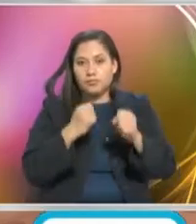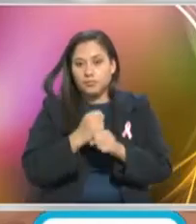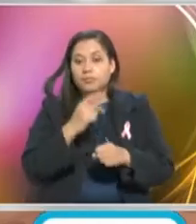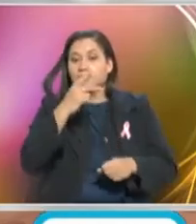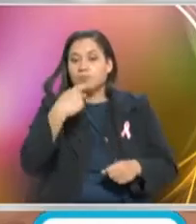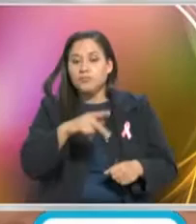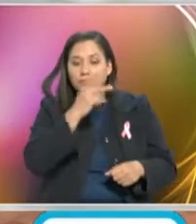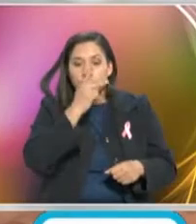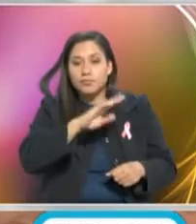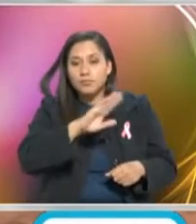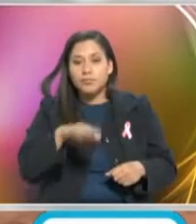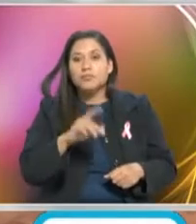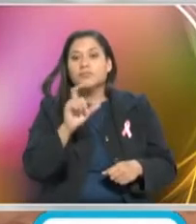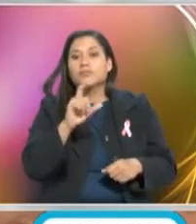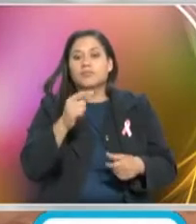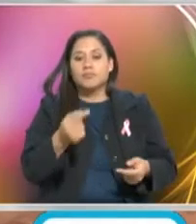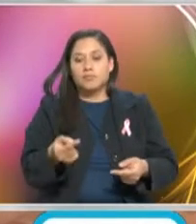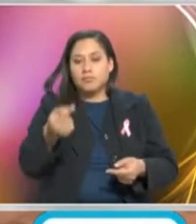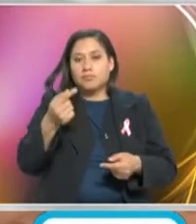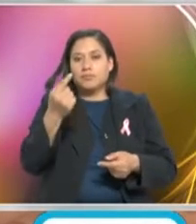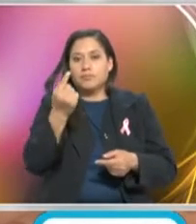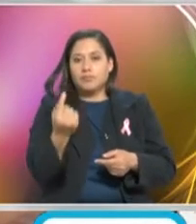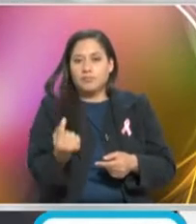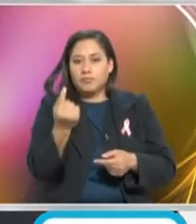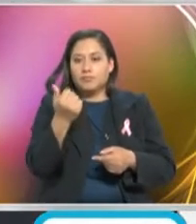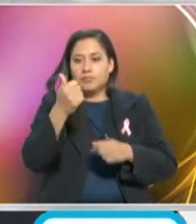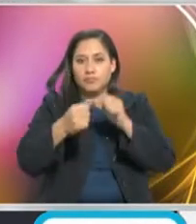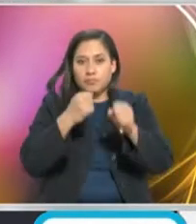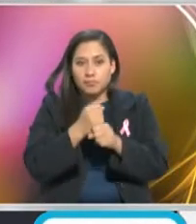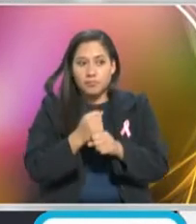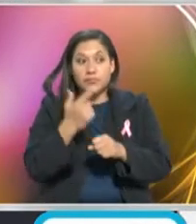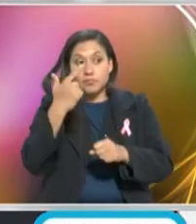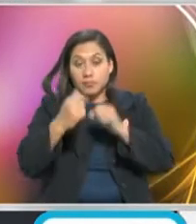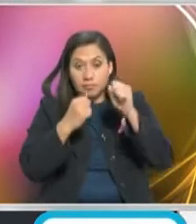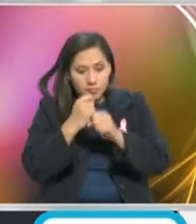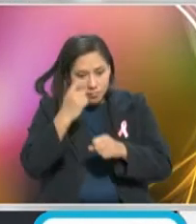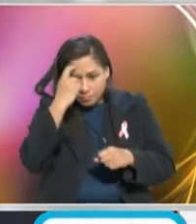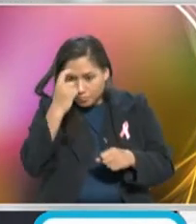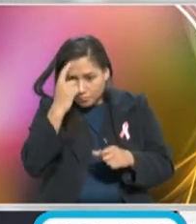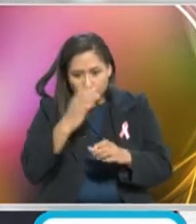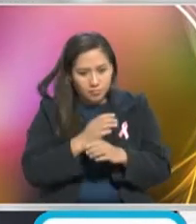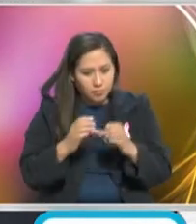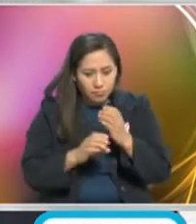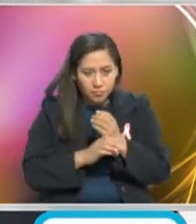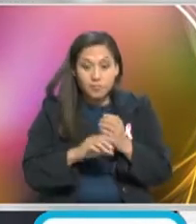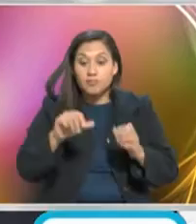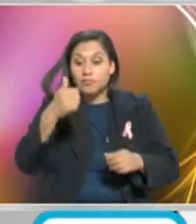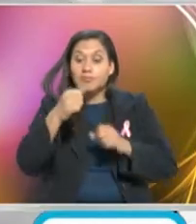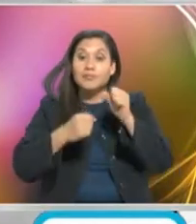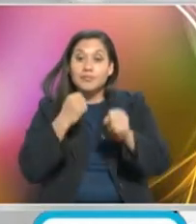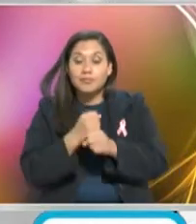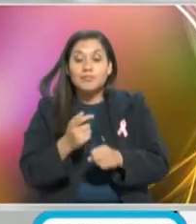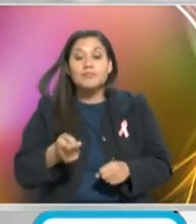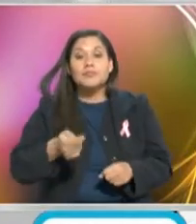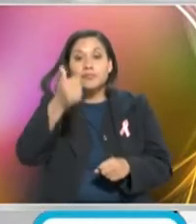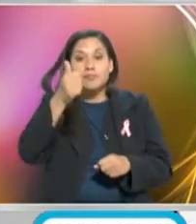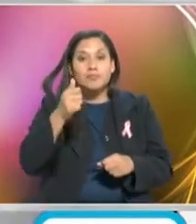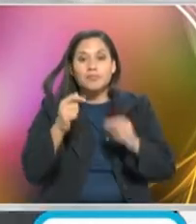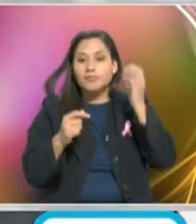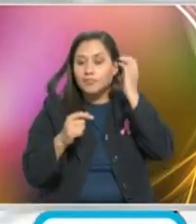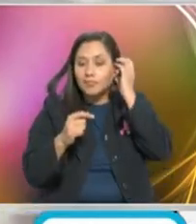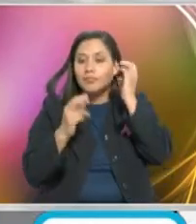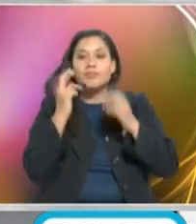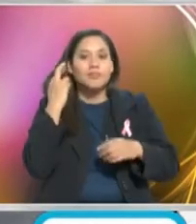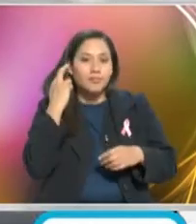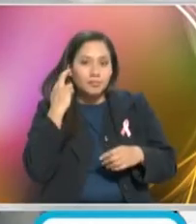papá murió cuando él tenía 6 años. A los 7 años ya era inventor de cosas prácticas. A los 11 años construyó su primer transmisor de radioaficionado.